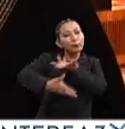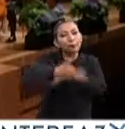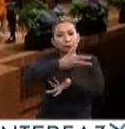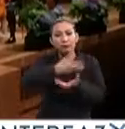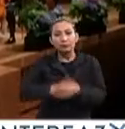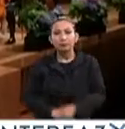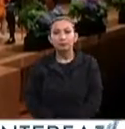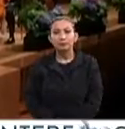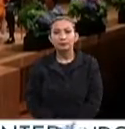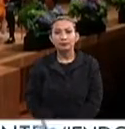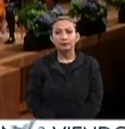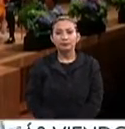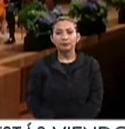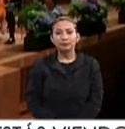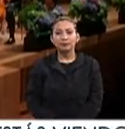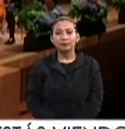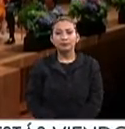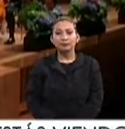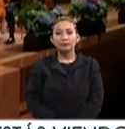retroalimentación.